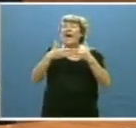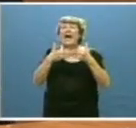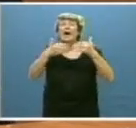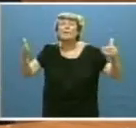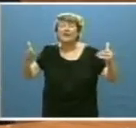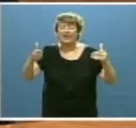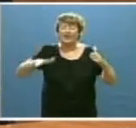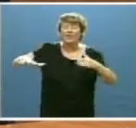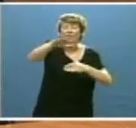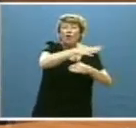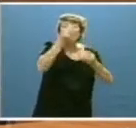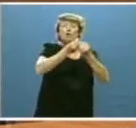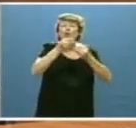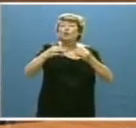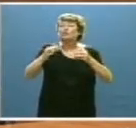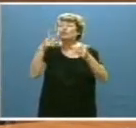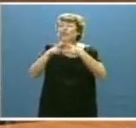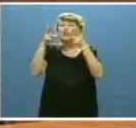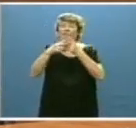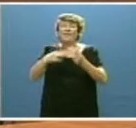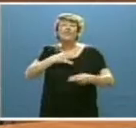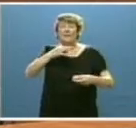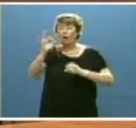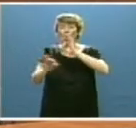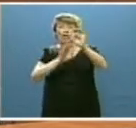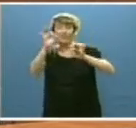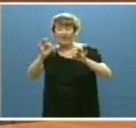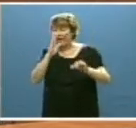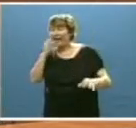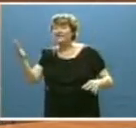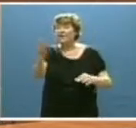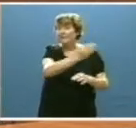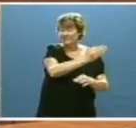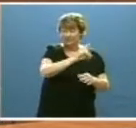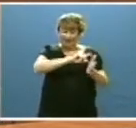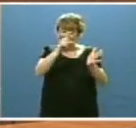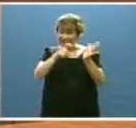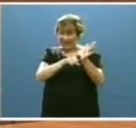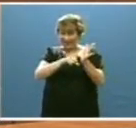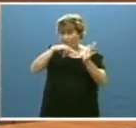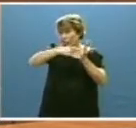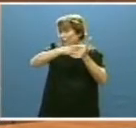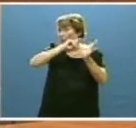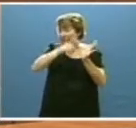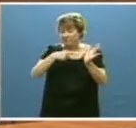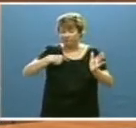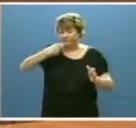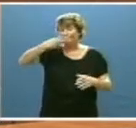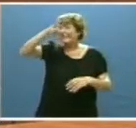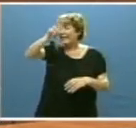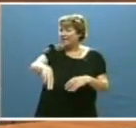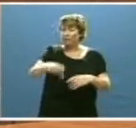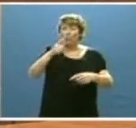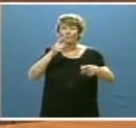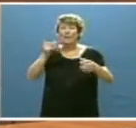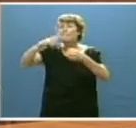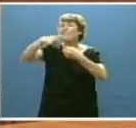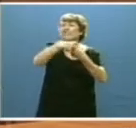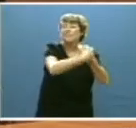sociedad civil organizada a través del correspondiente proyecto de ley garantizaremos la participación entre otros